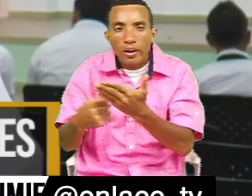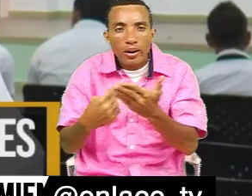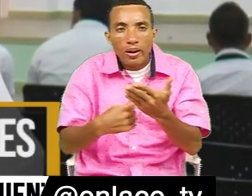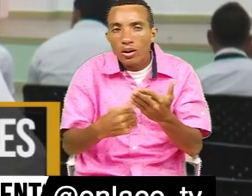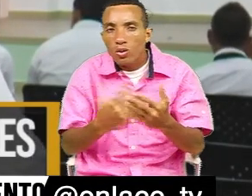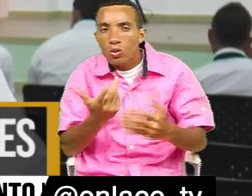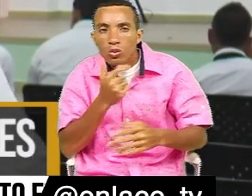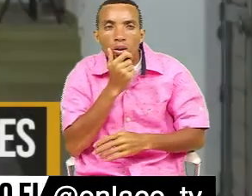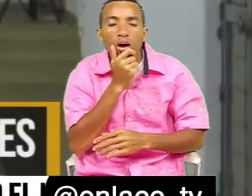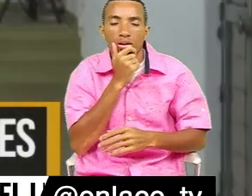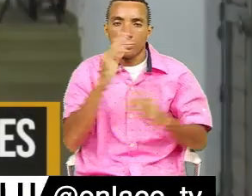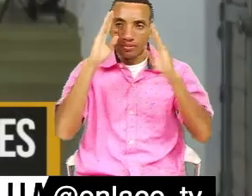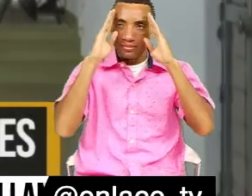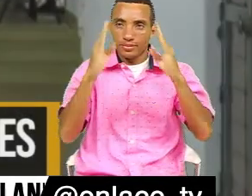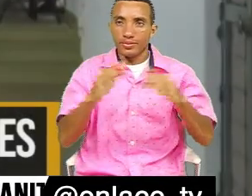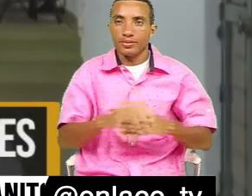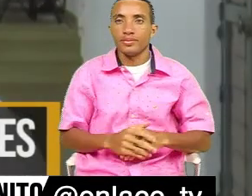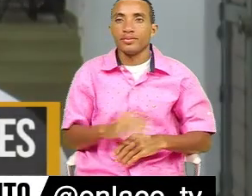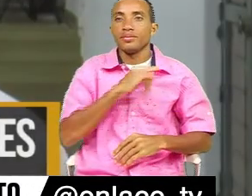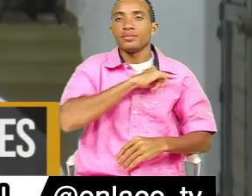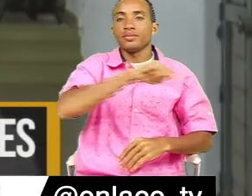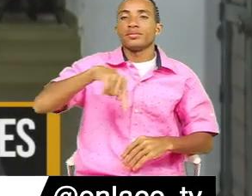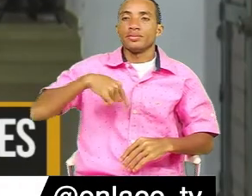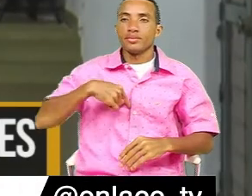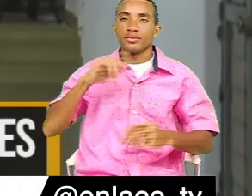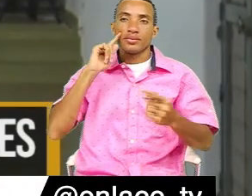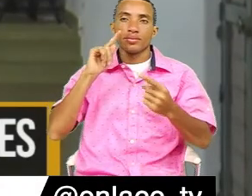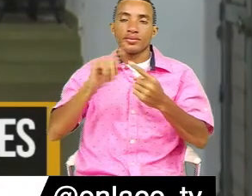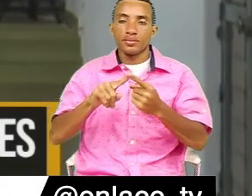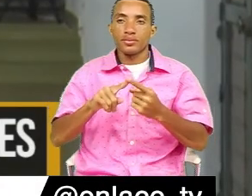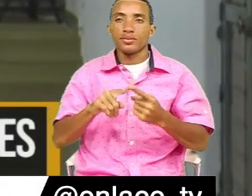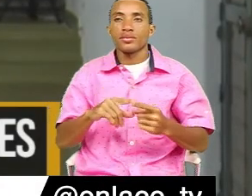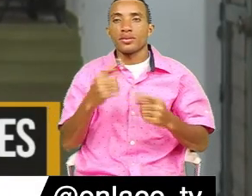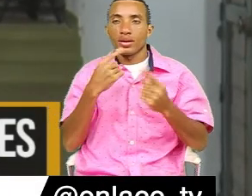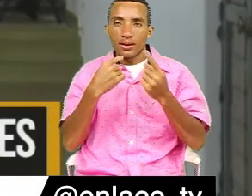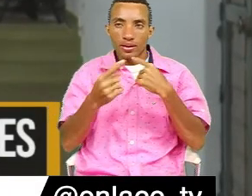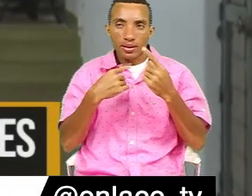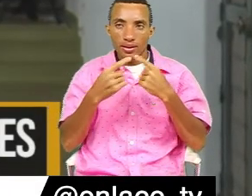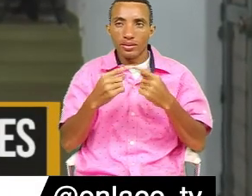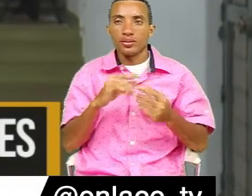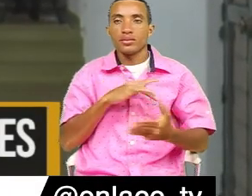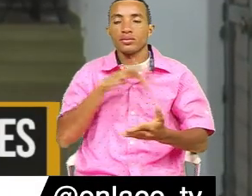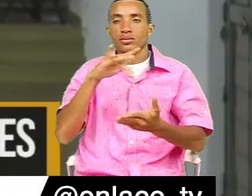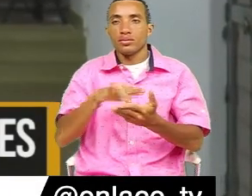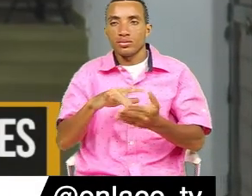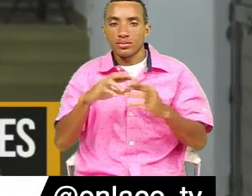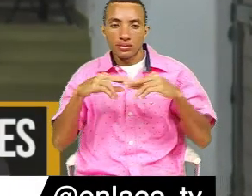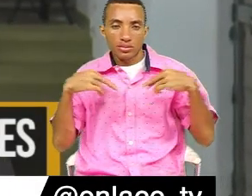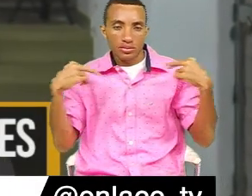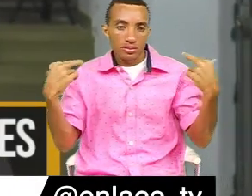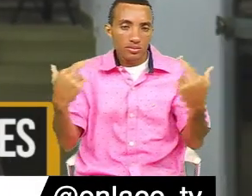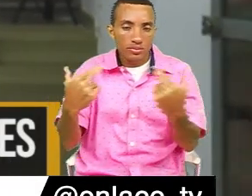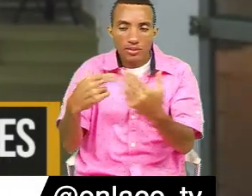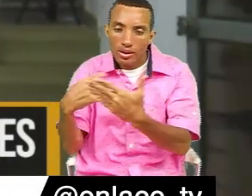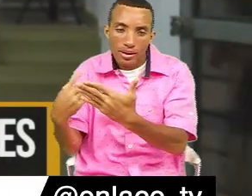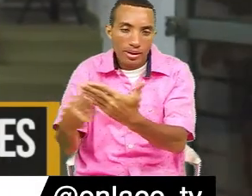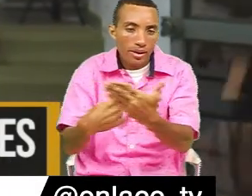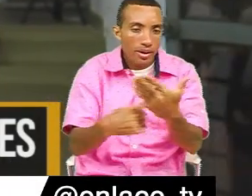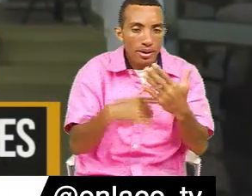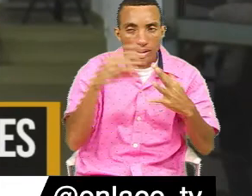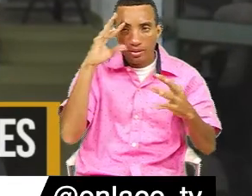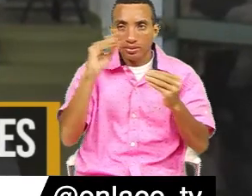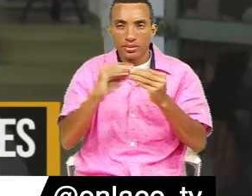muy posiblemente hoy con el alcalde. Bueno, pues nosotros la idea en un comienzo es dialogar, para eso venimos y para sentarnos y llegar a unos acuerdos, pero no